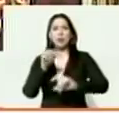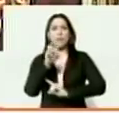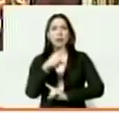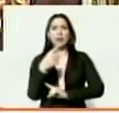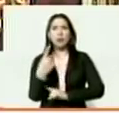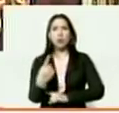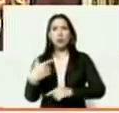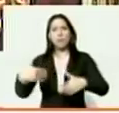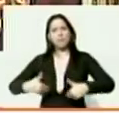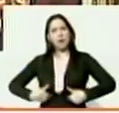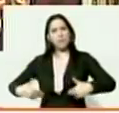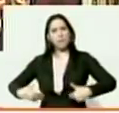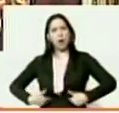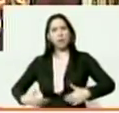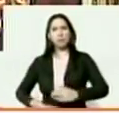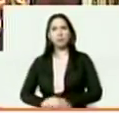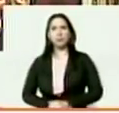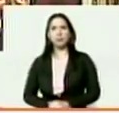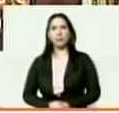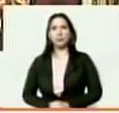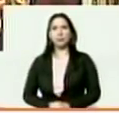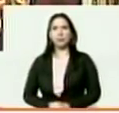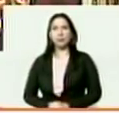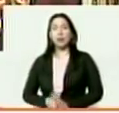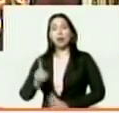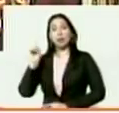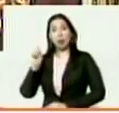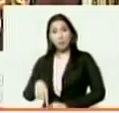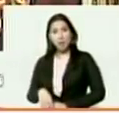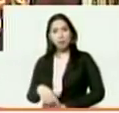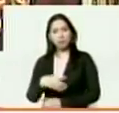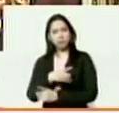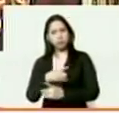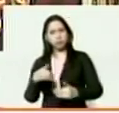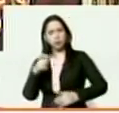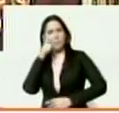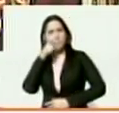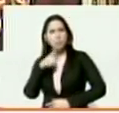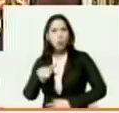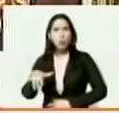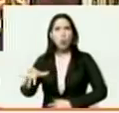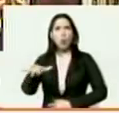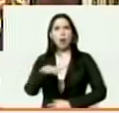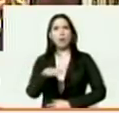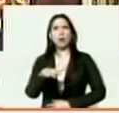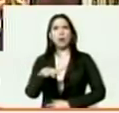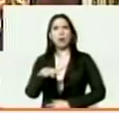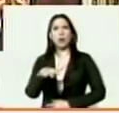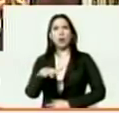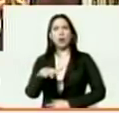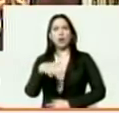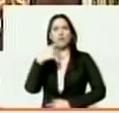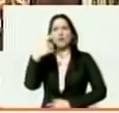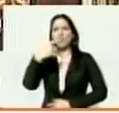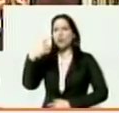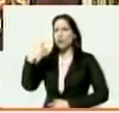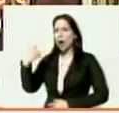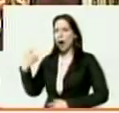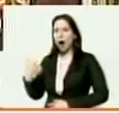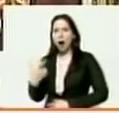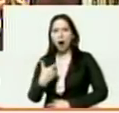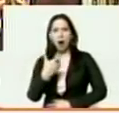propio esfuerzo. Y también con la dignidad de un pueblo que ha ido encontrando